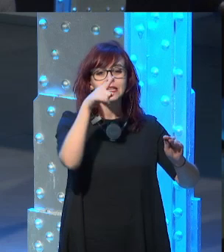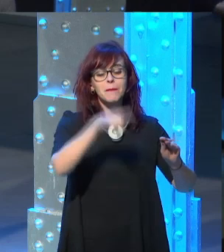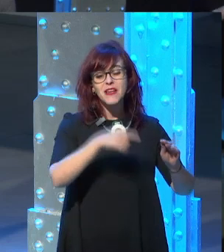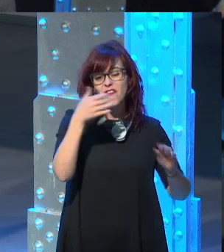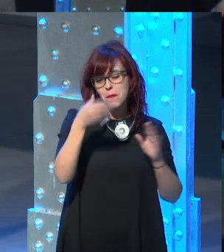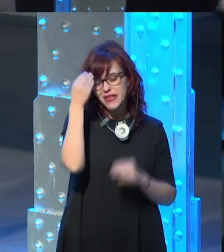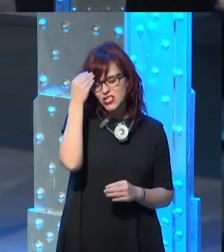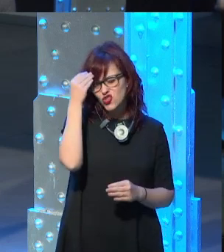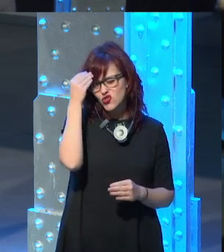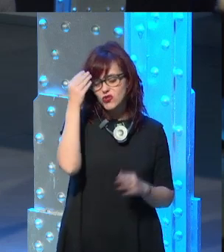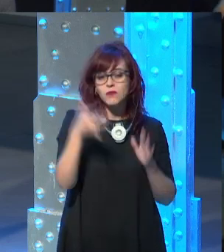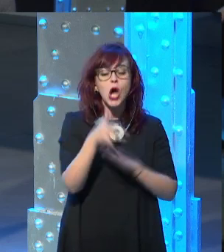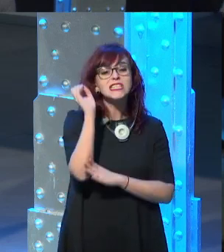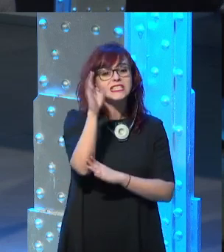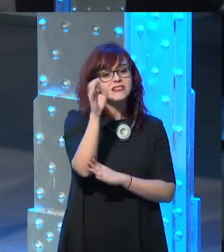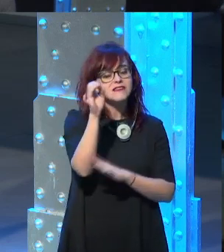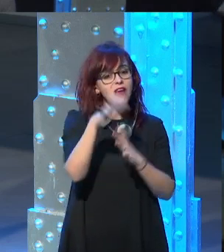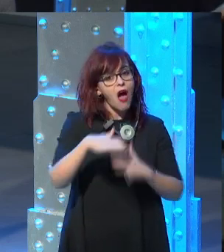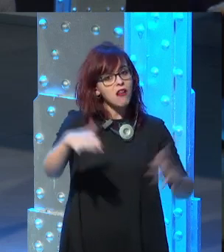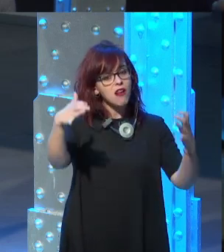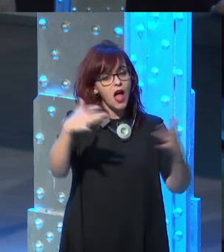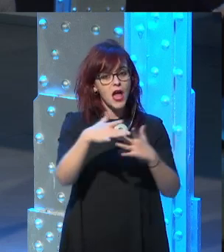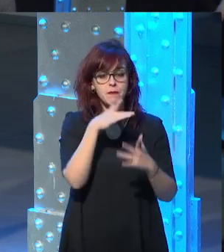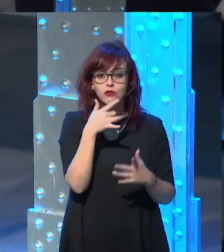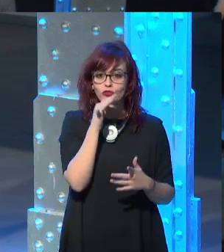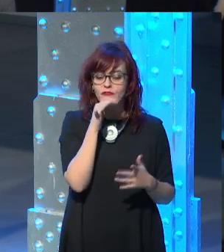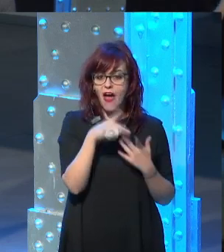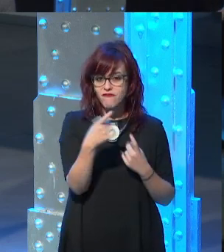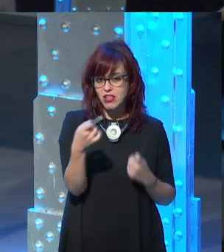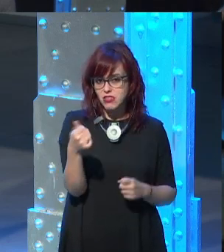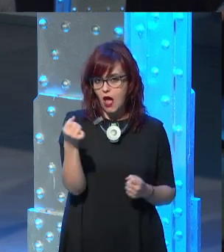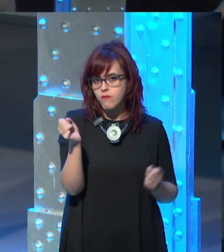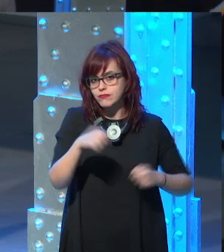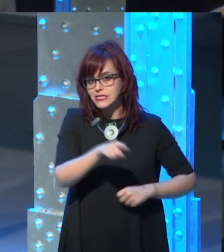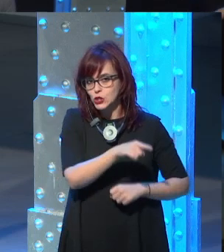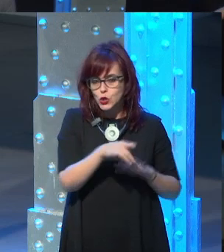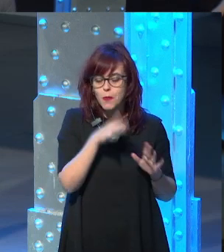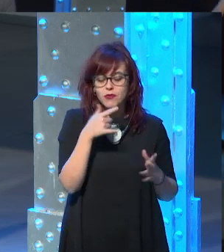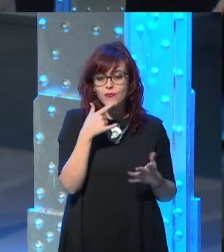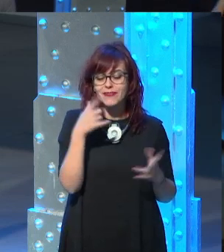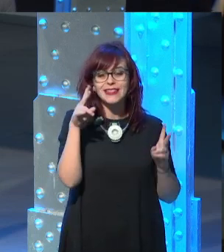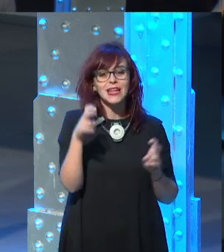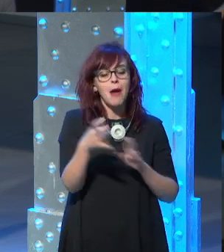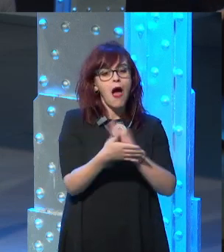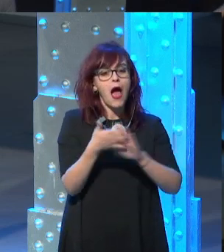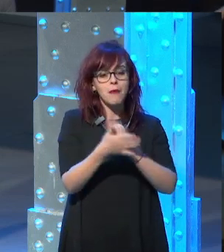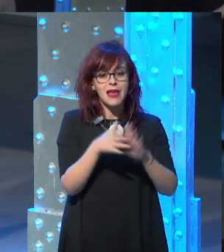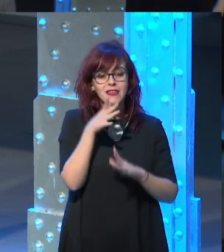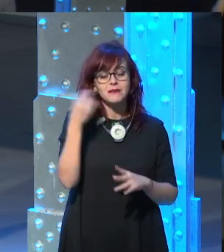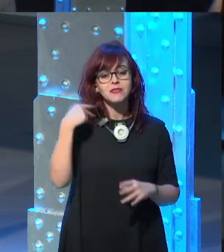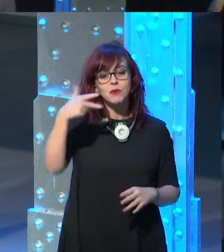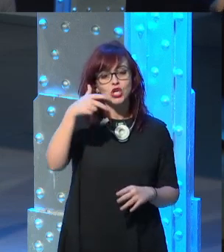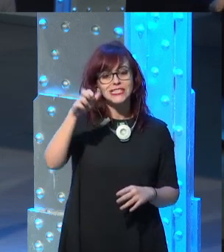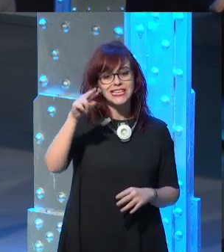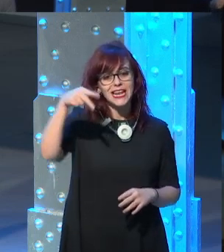también seguramente una charla, queda por confirmar, pero seguramente sea acerca de Chernóbil,